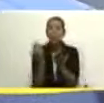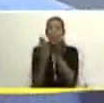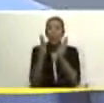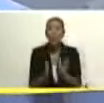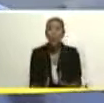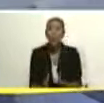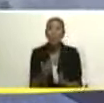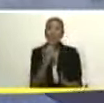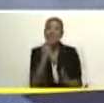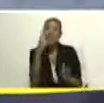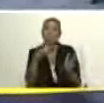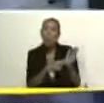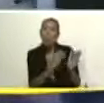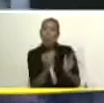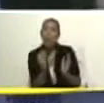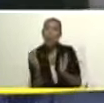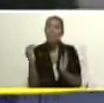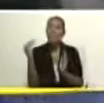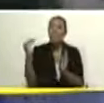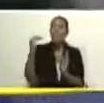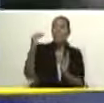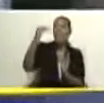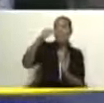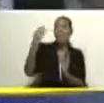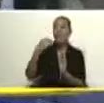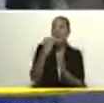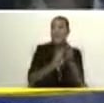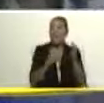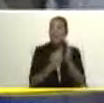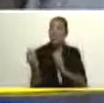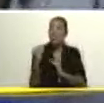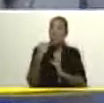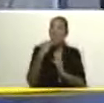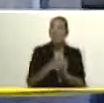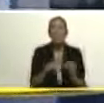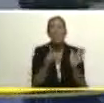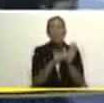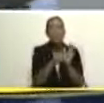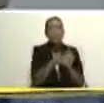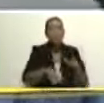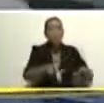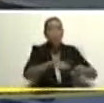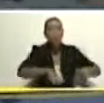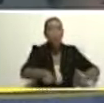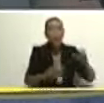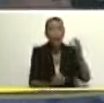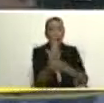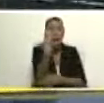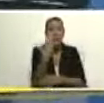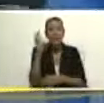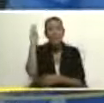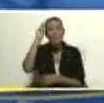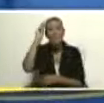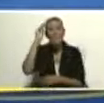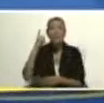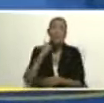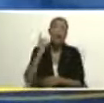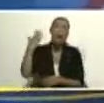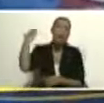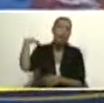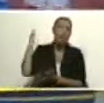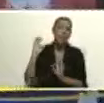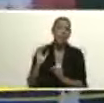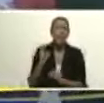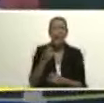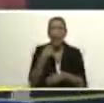capacidad es 2.000 y desde que la arregló ya la matrícula se empezó a incrementar. Estos liceos son de los que construyó el maestro Prito Figueroa en